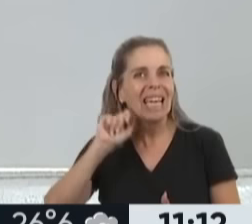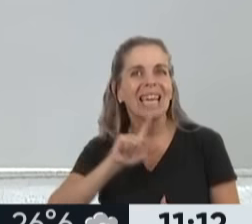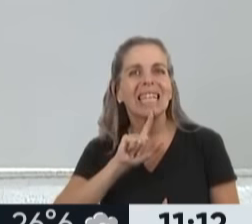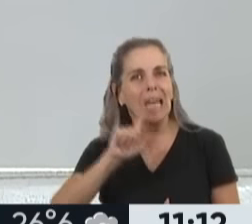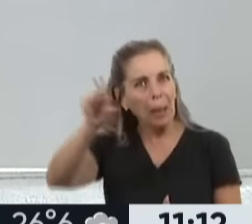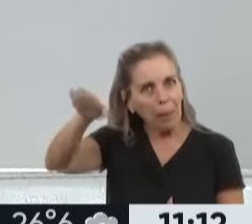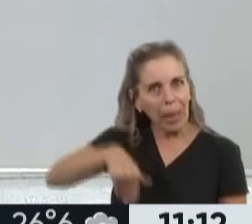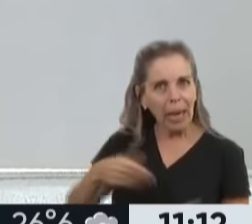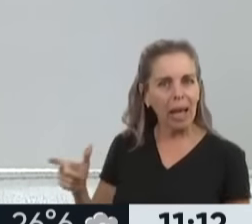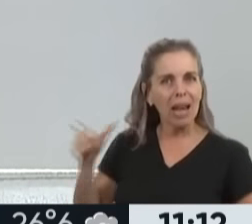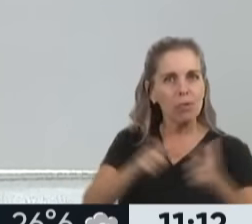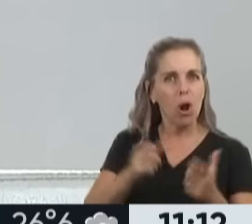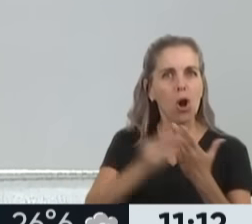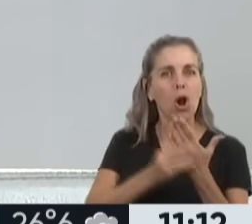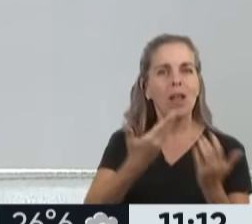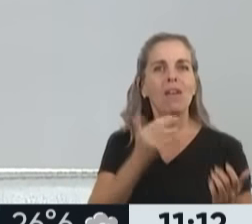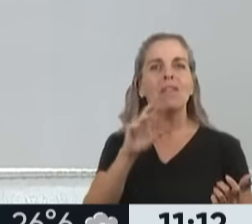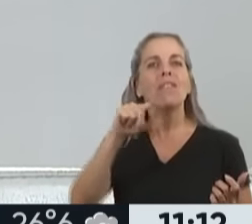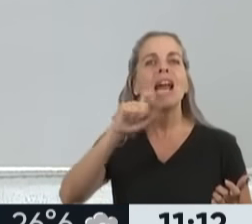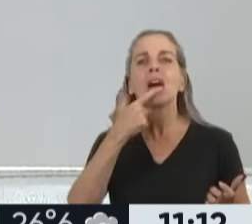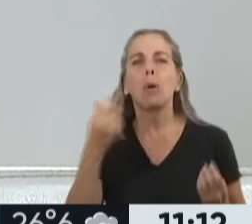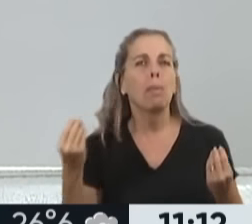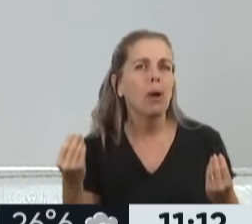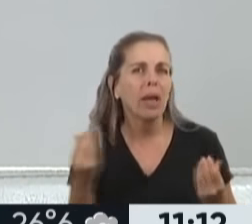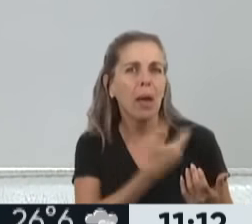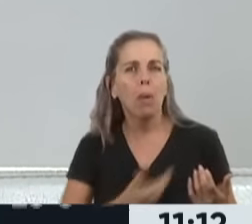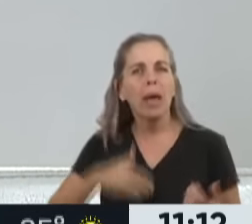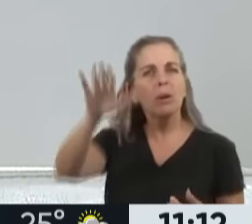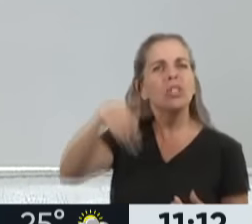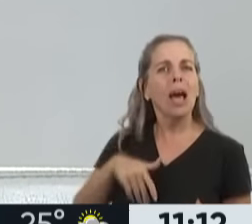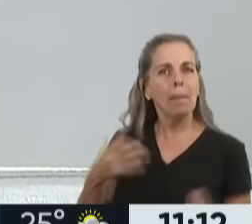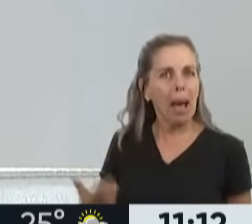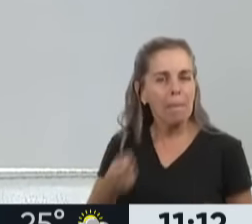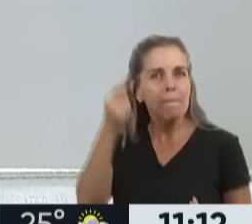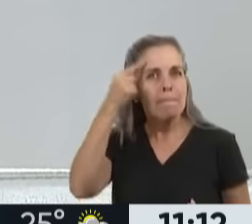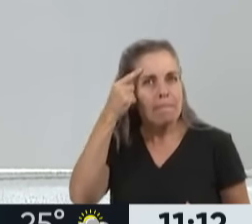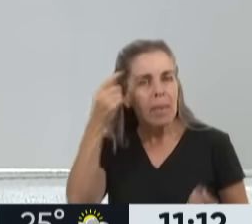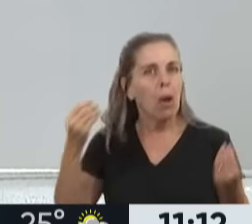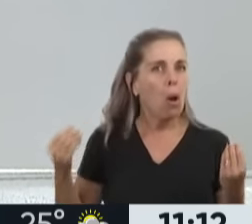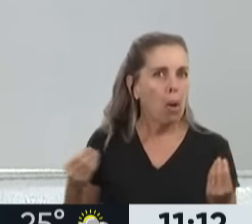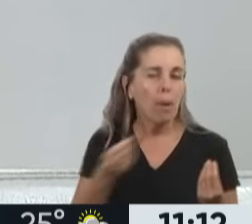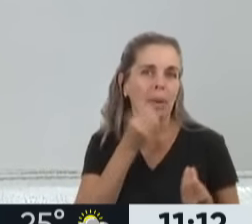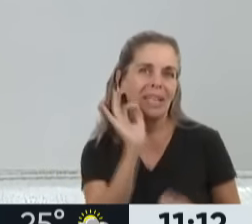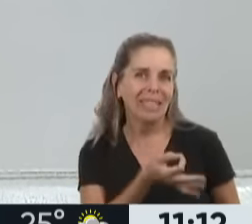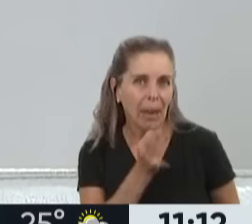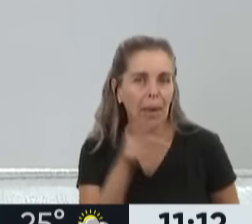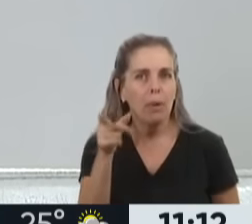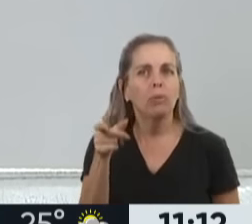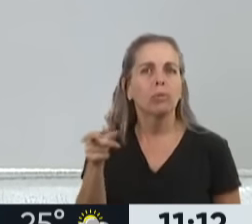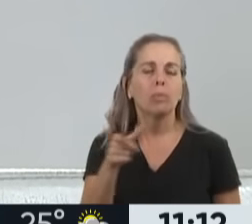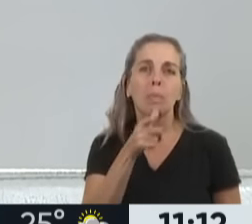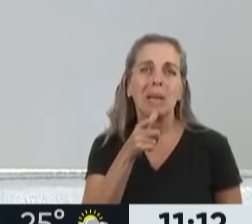algún tipo de concesión para intentar de esta manera Desactivar esta proverbial medida de fuerza que